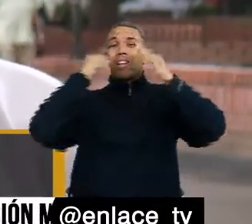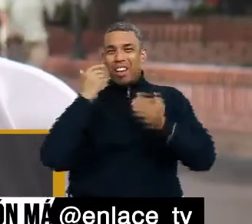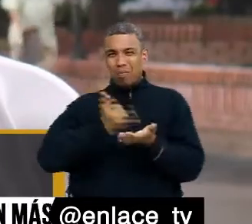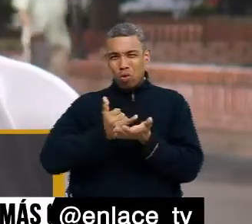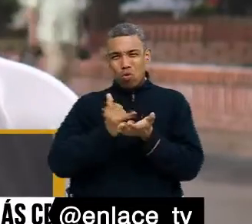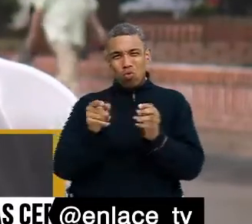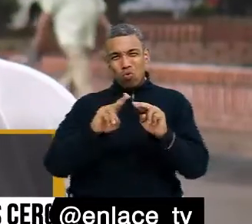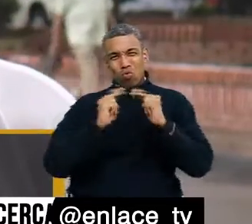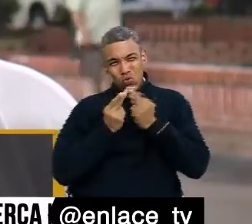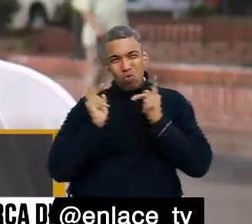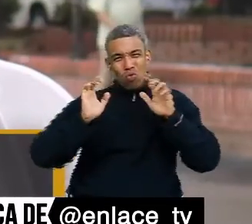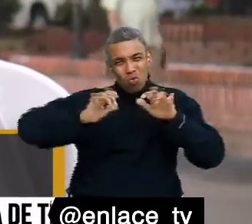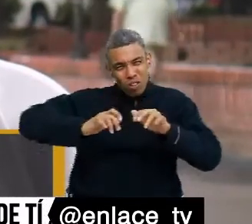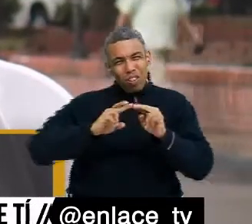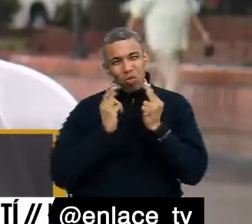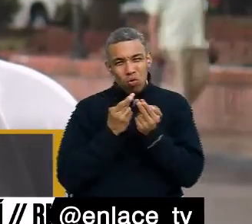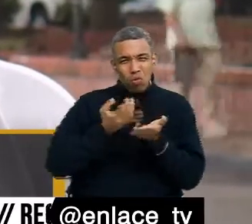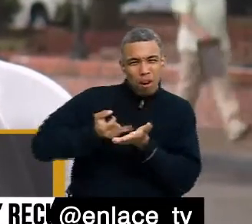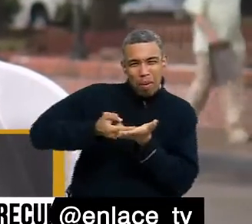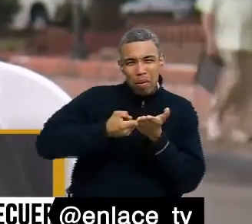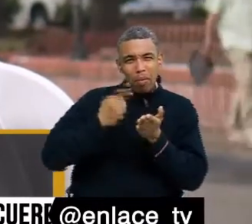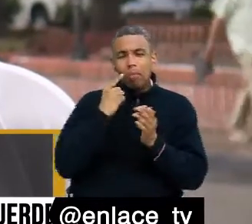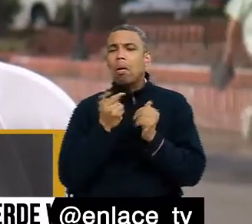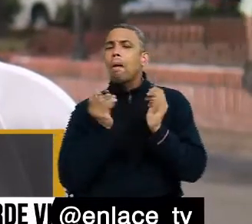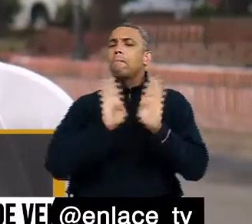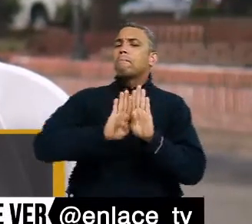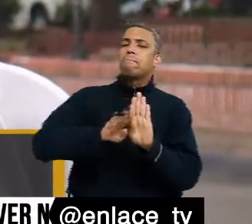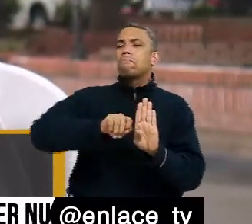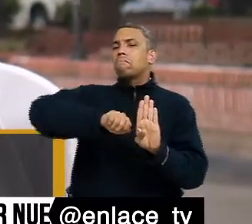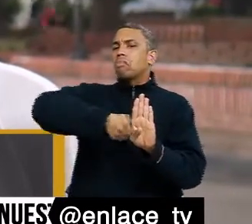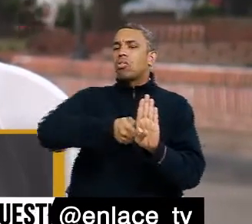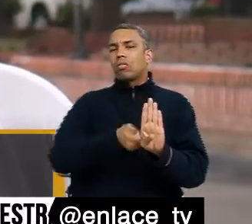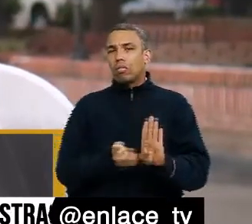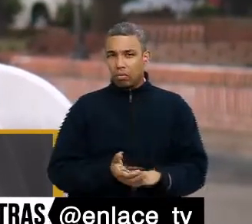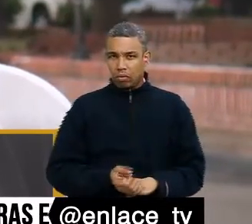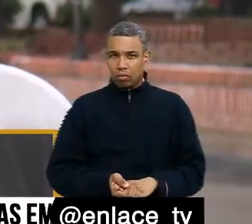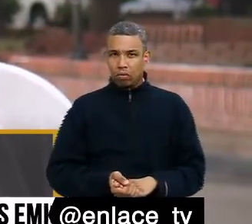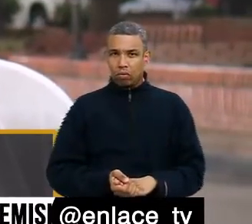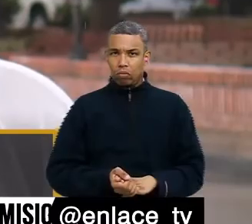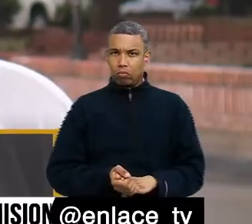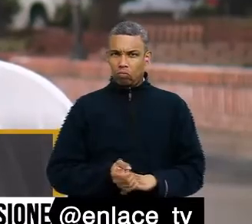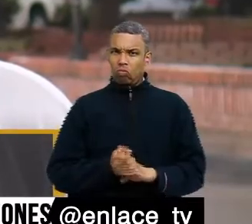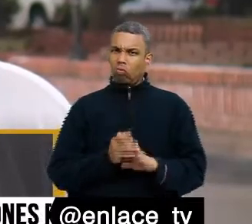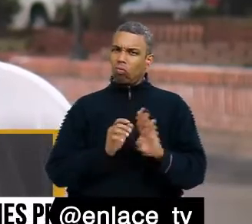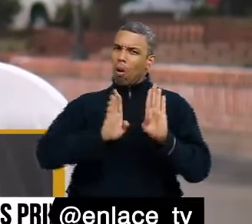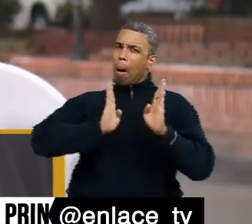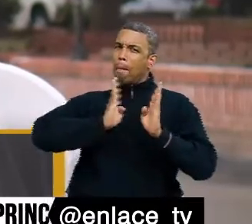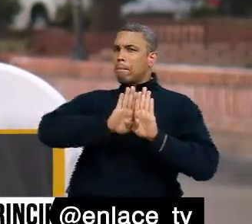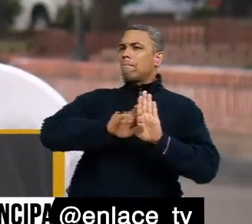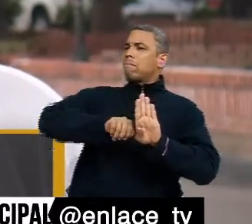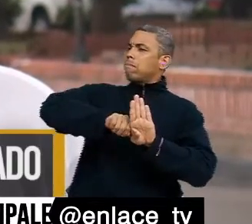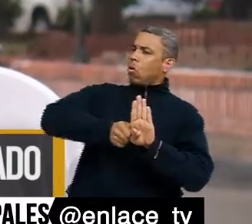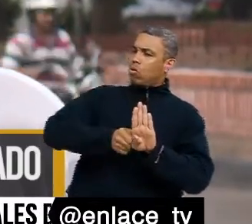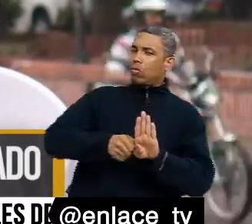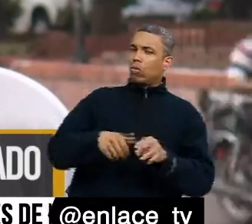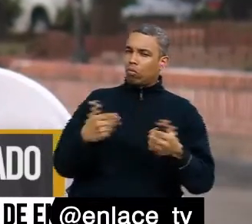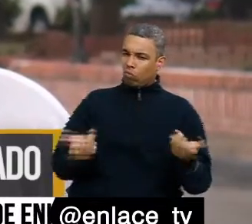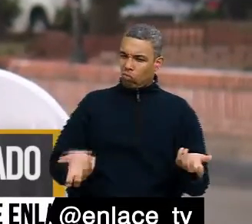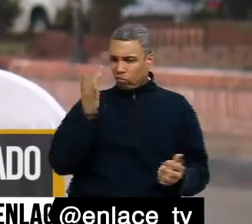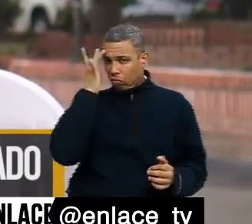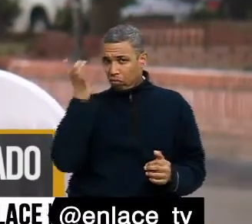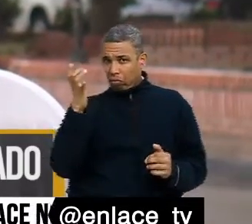entrante puso unas arandelas allá en el salón comunal y le puso candado donde ya nosotros veníamos